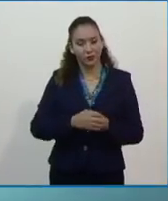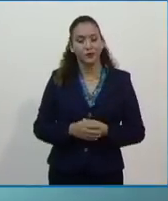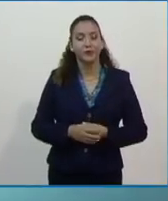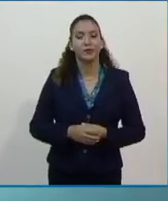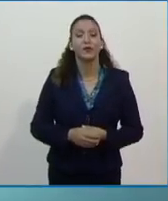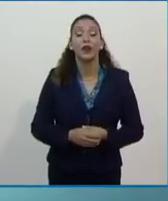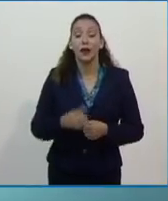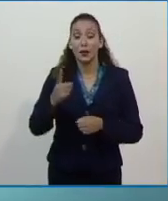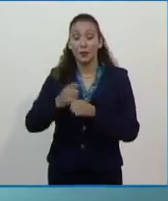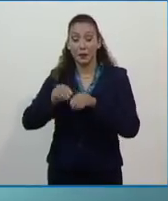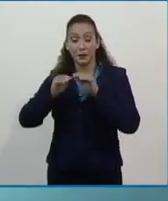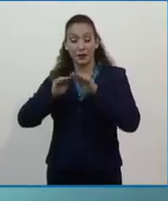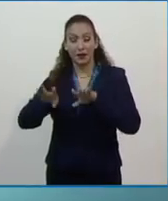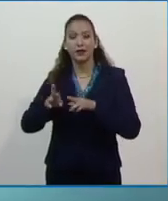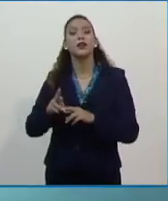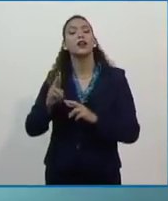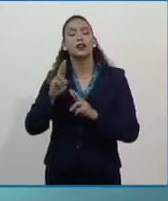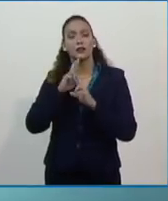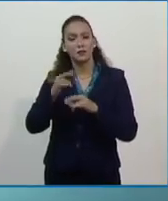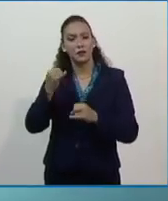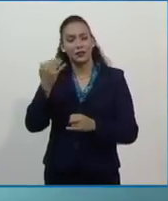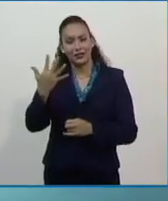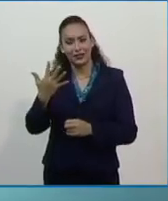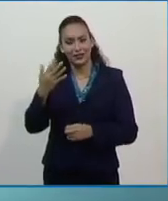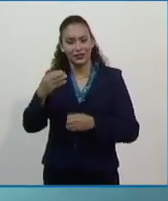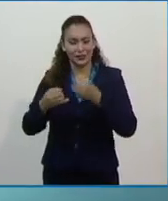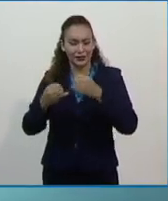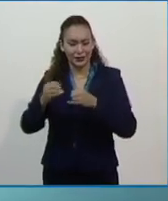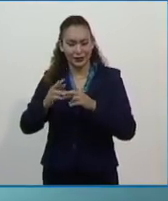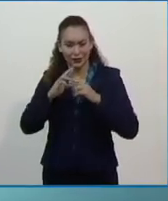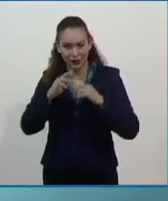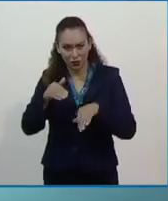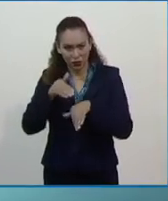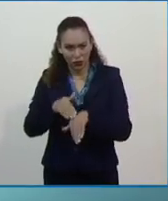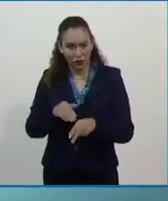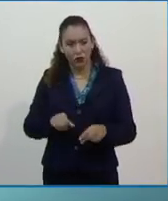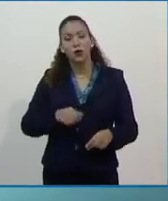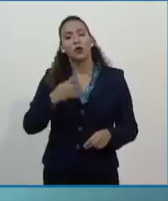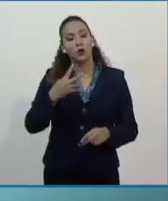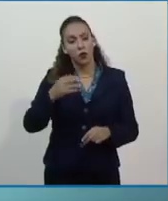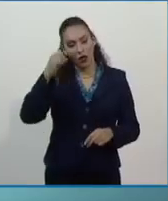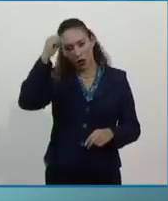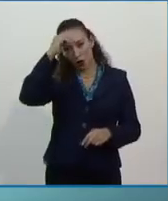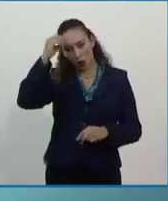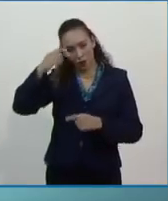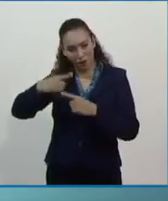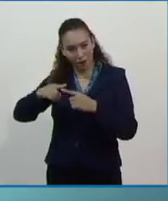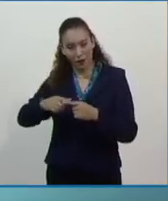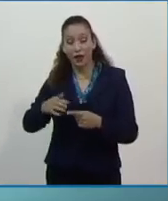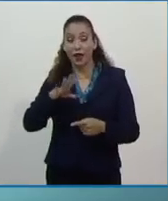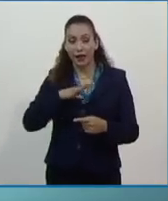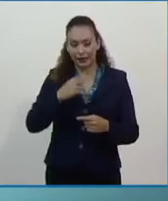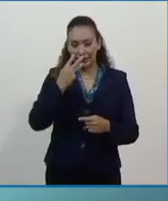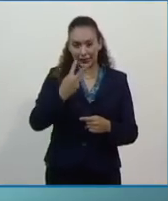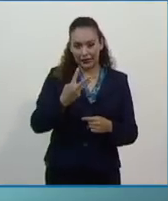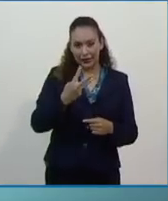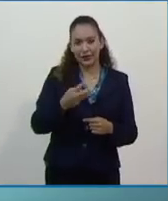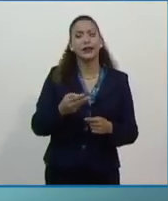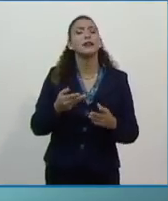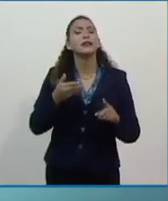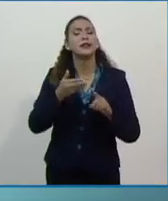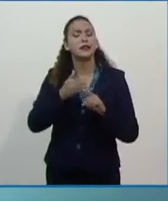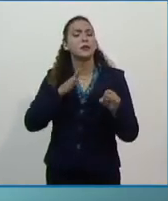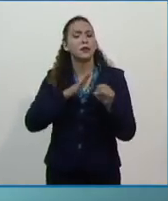difundió 5 jurisprudencias y 4 tesis aisladas. Entre los criterios obligatorios se encuentran 3 que tienen como rubro